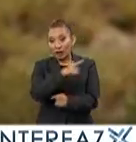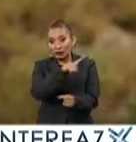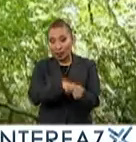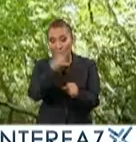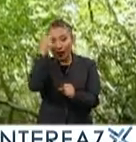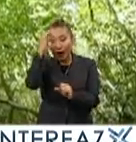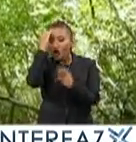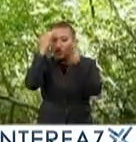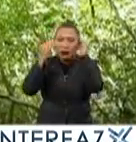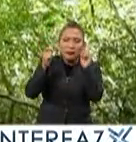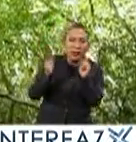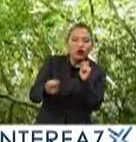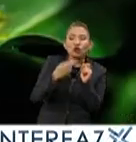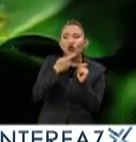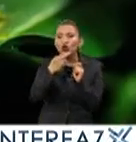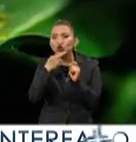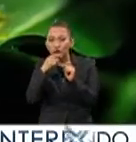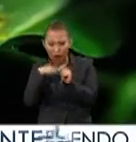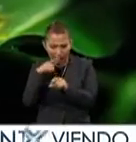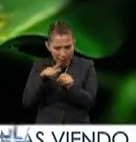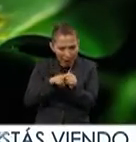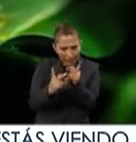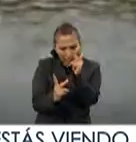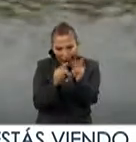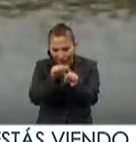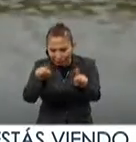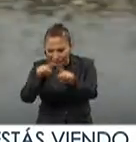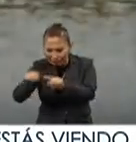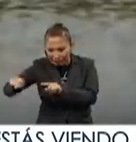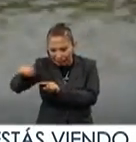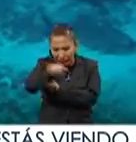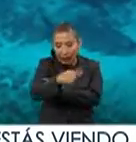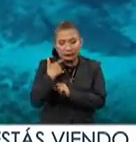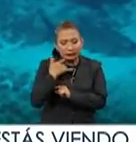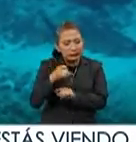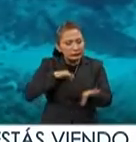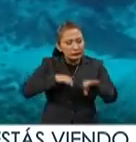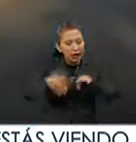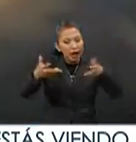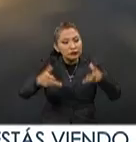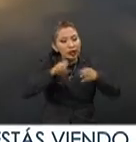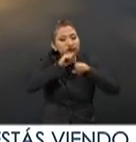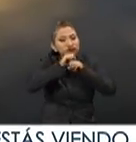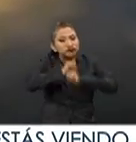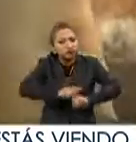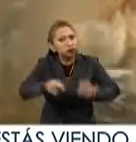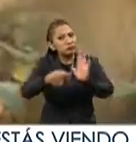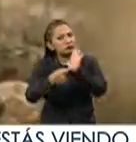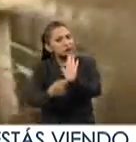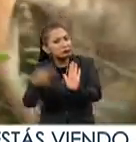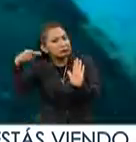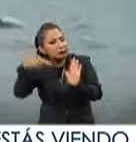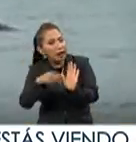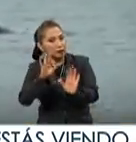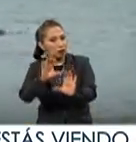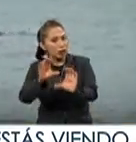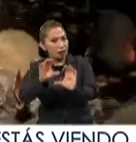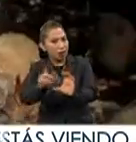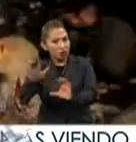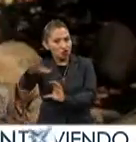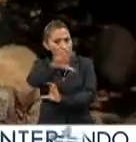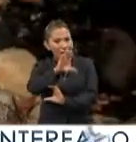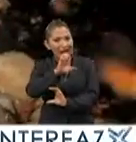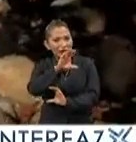Nacional para el Conocimiento y Uso de la Biodiversidad trabaja intensamente para generar y difundir información enfocada en la protección